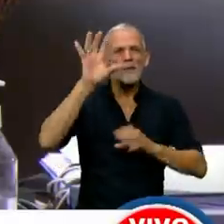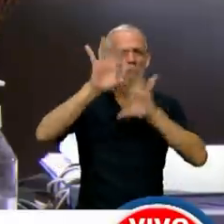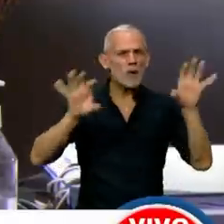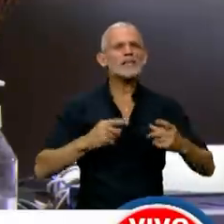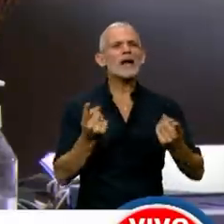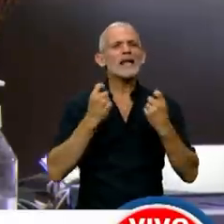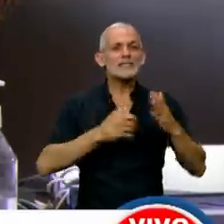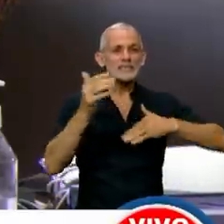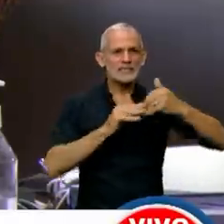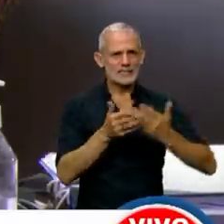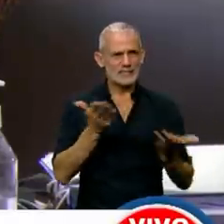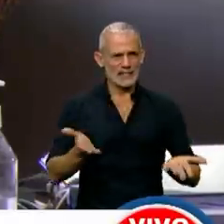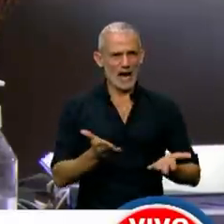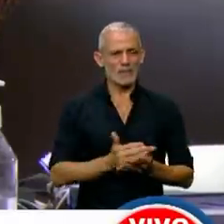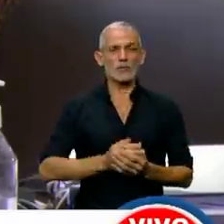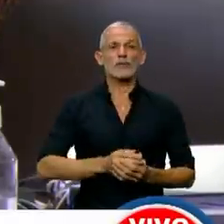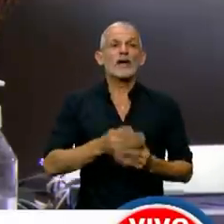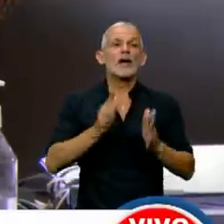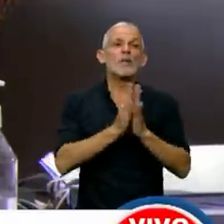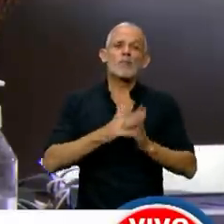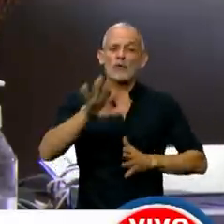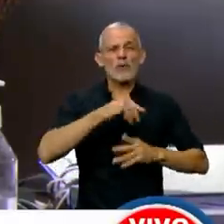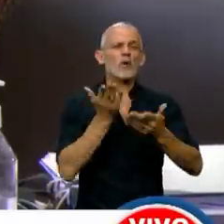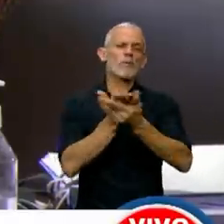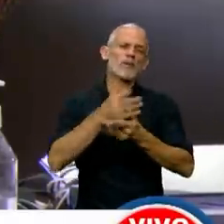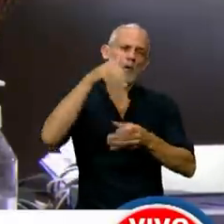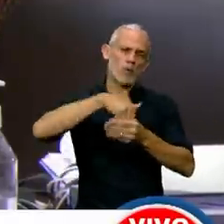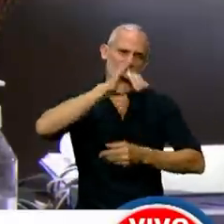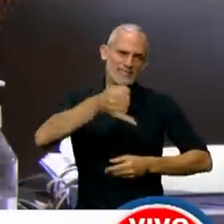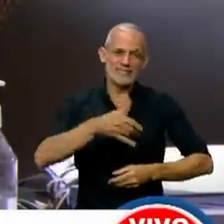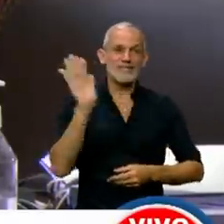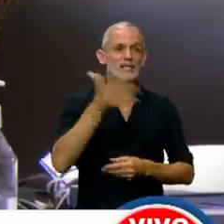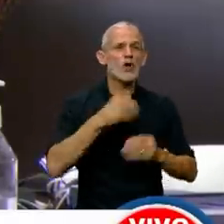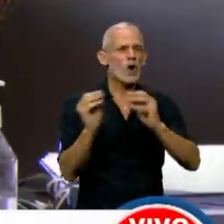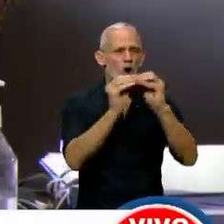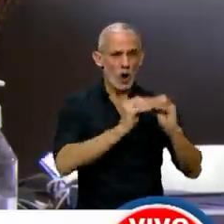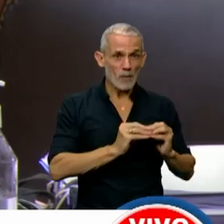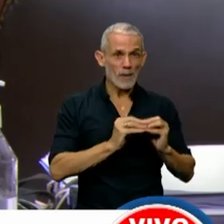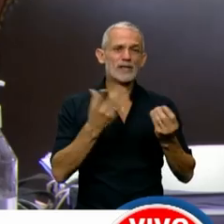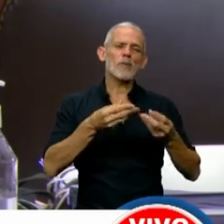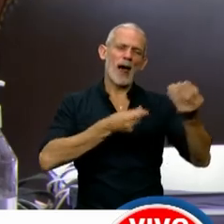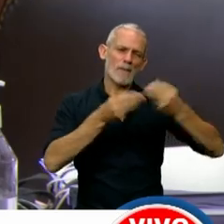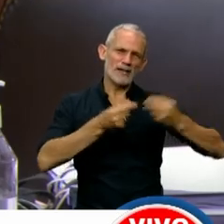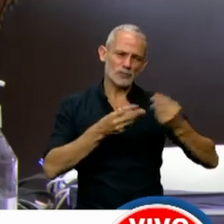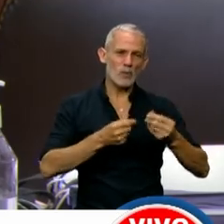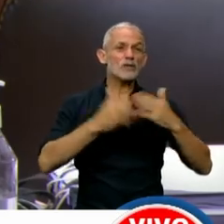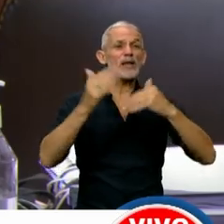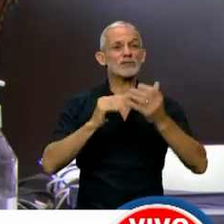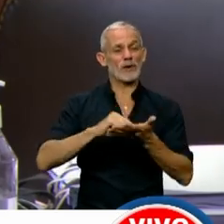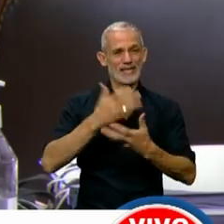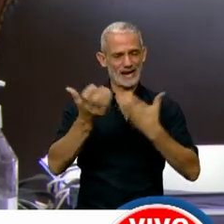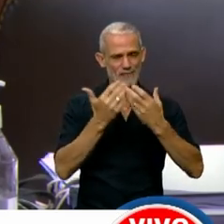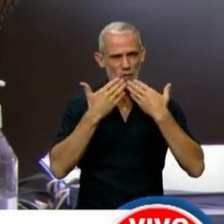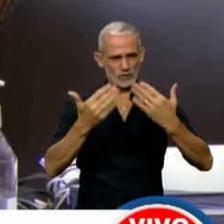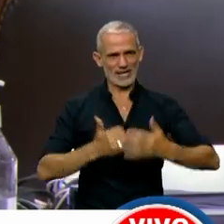necesitamos requerir por esto les pido el acompañamiento de todos mis pares para el presupuesto y las obras de tierra del fuego